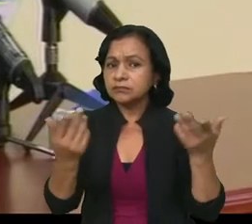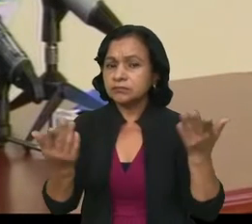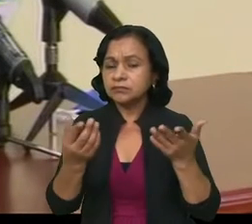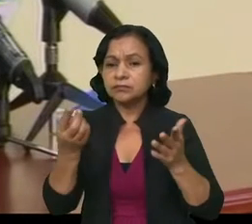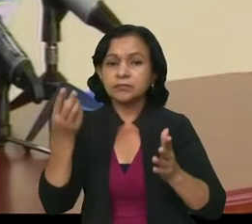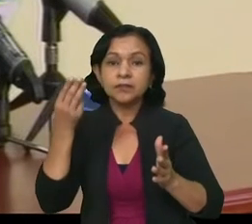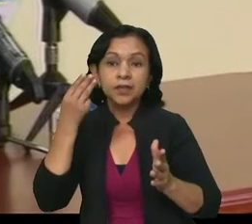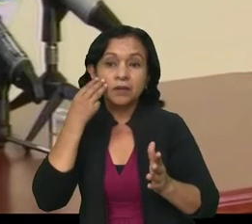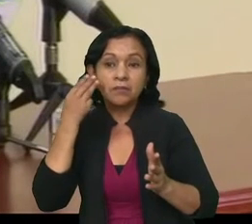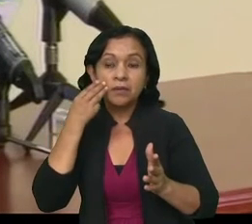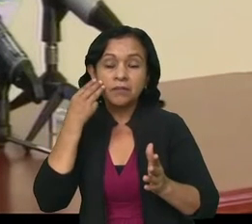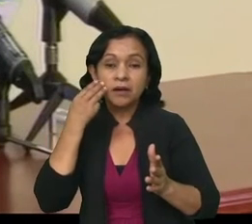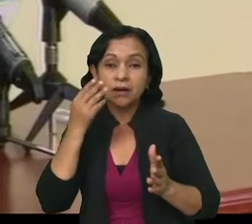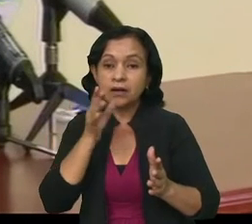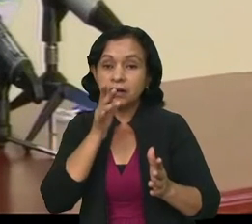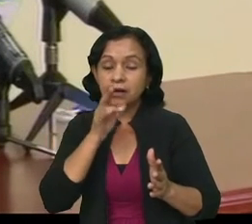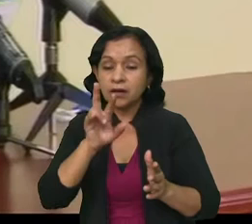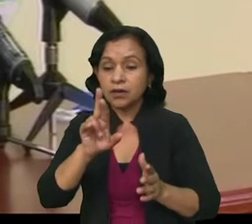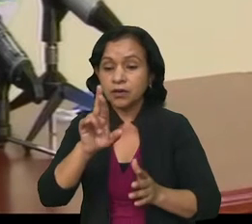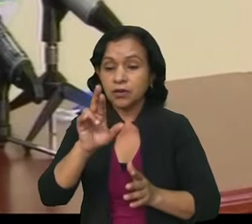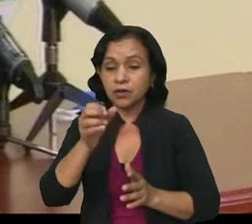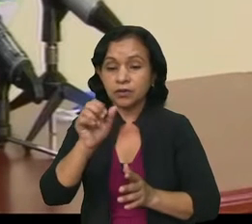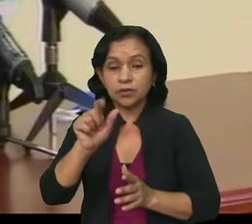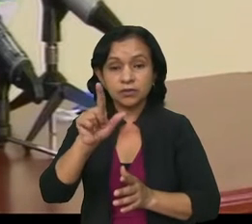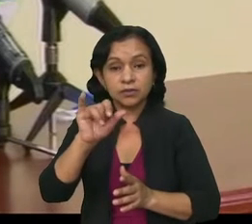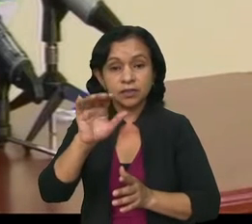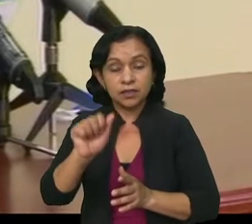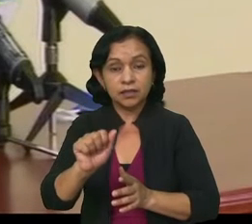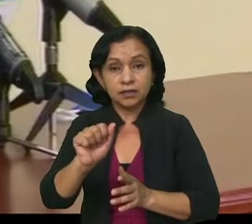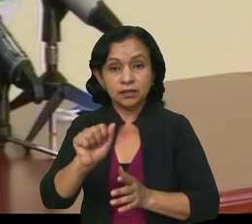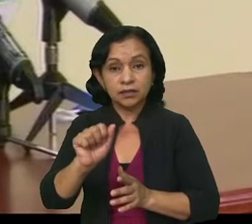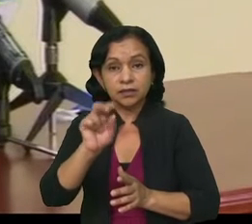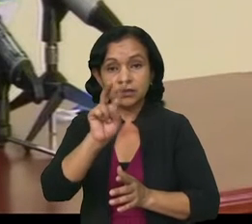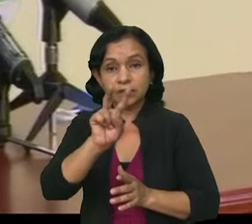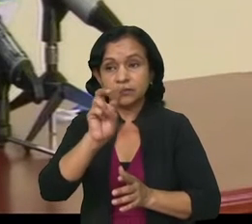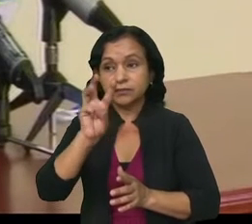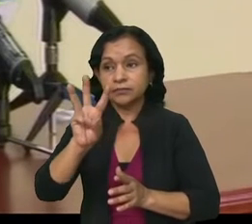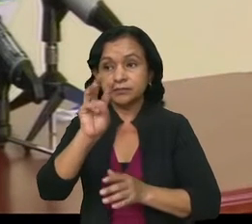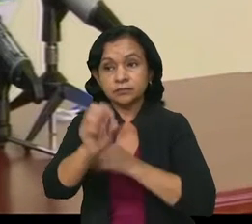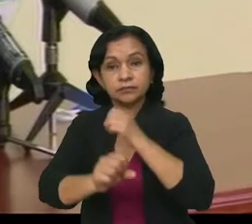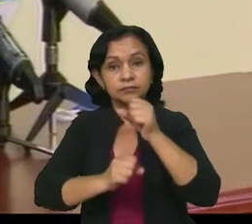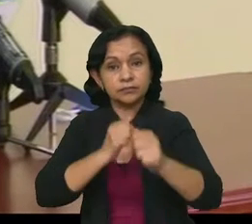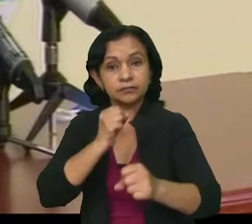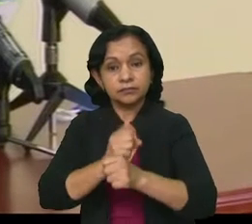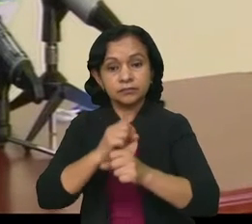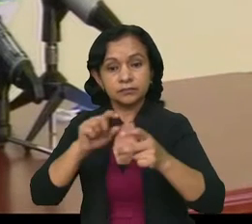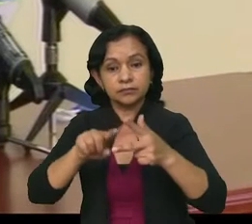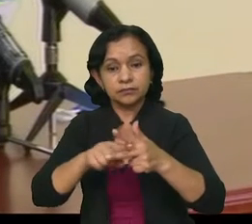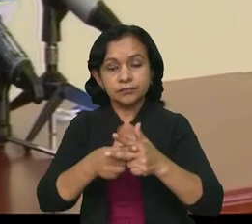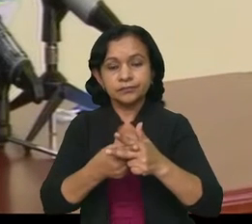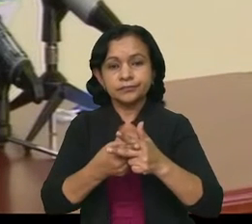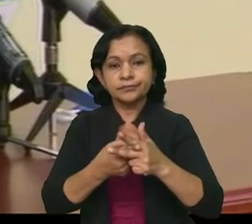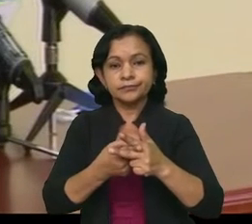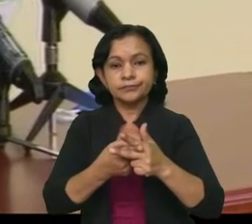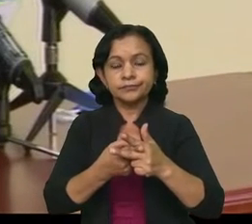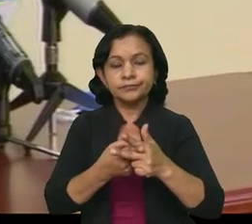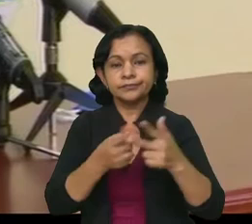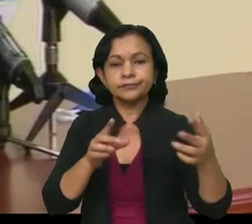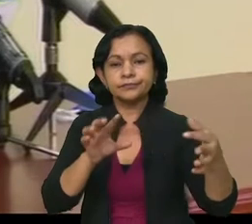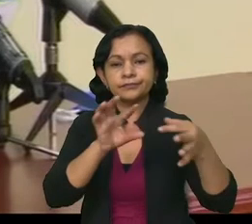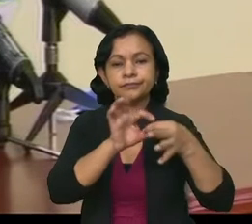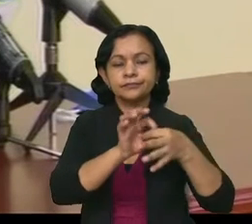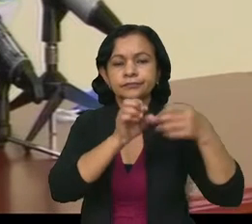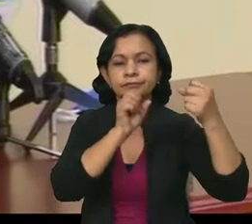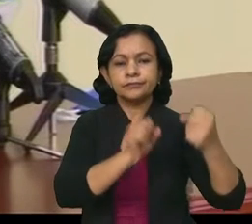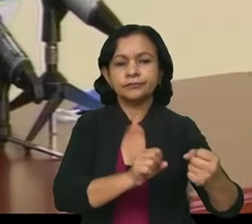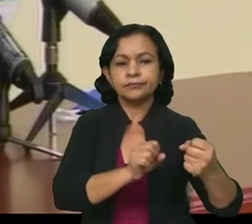madre biológica de la niñita, Rosadilia Dávila Hernández, de 23 años de edad, inició una relación de pareja con el